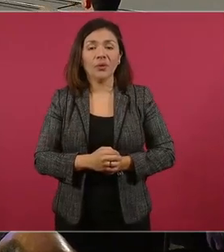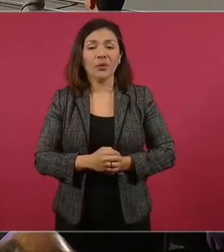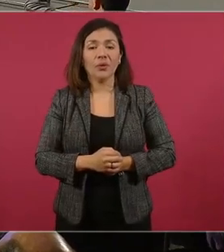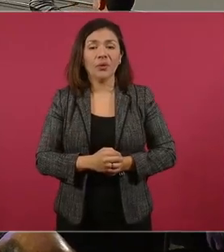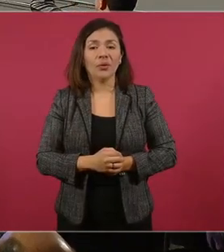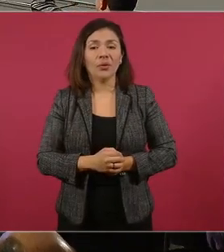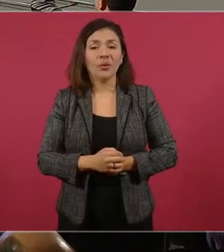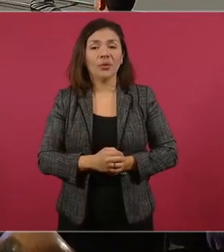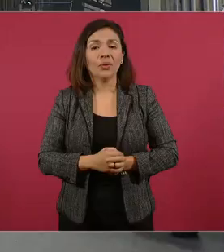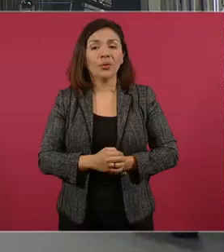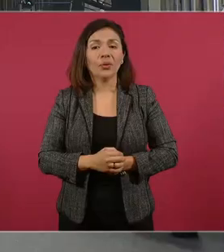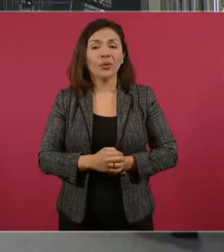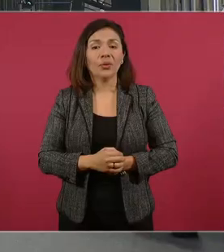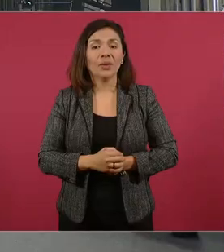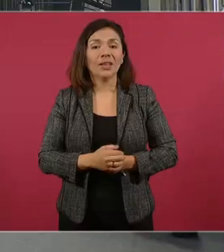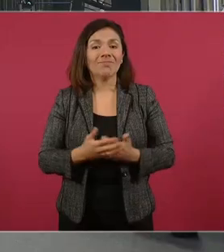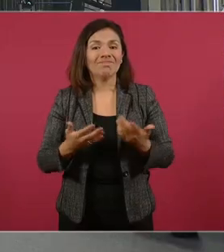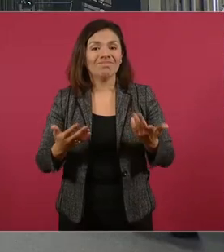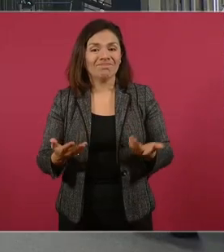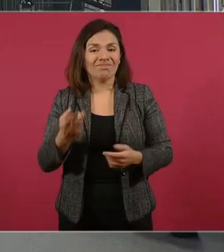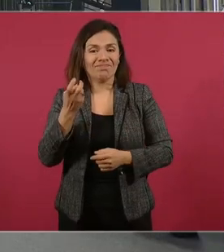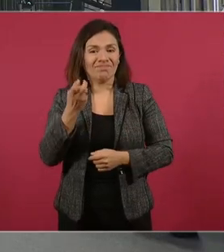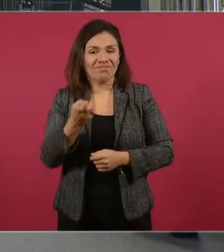Estamos viendo cómo